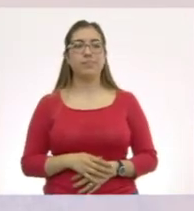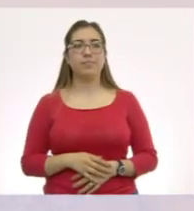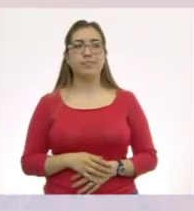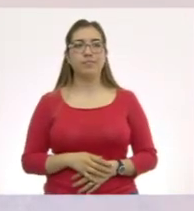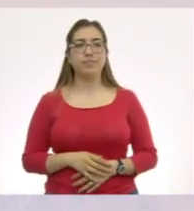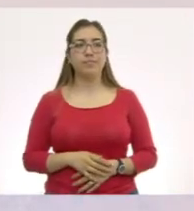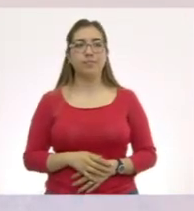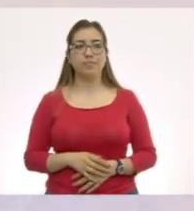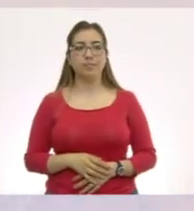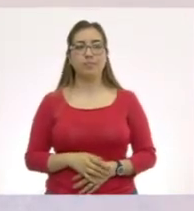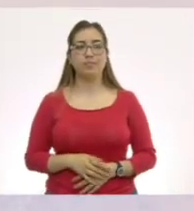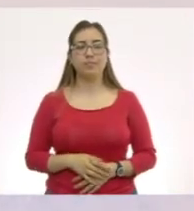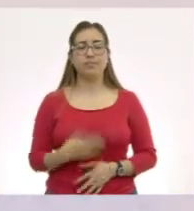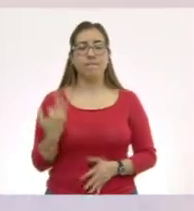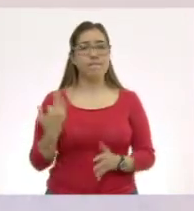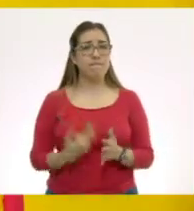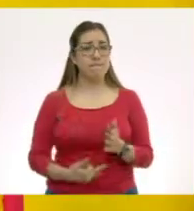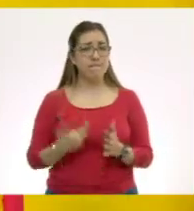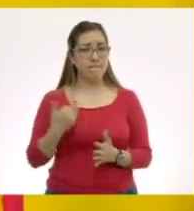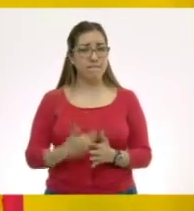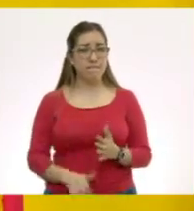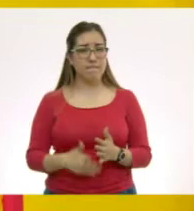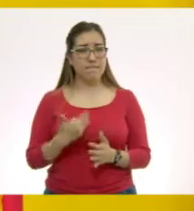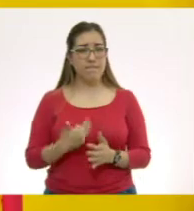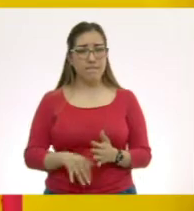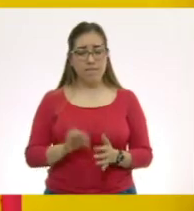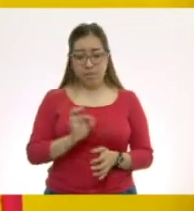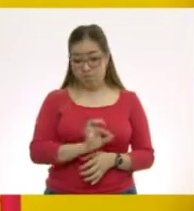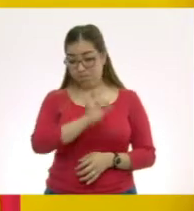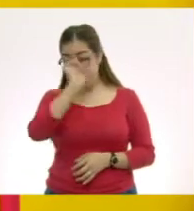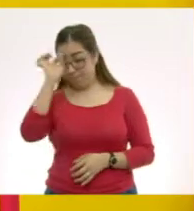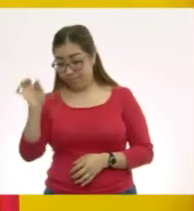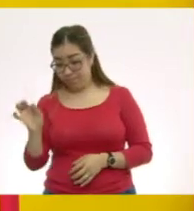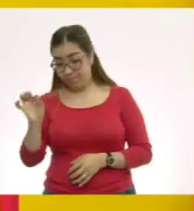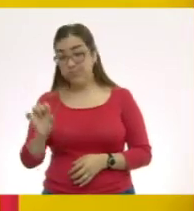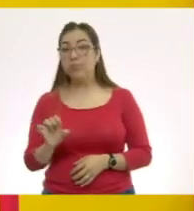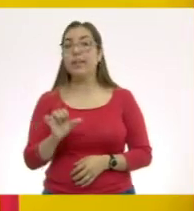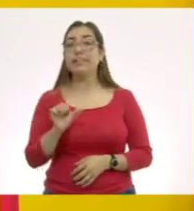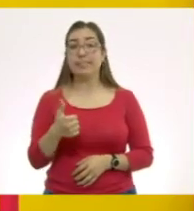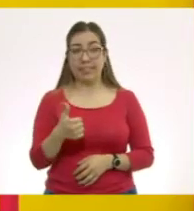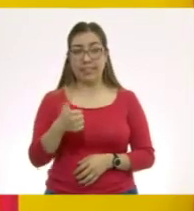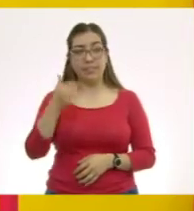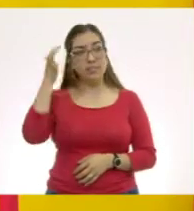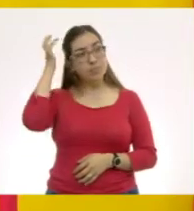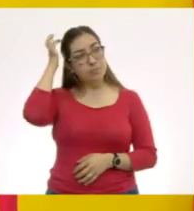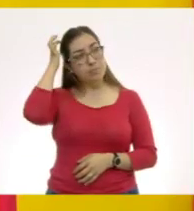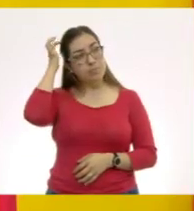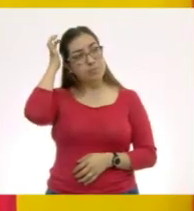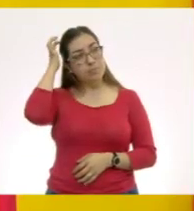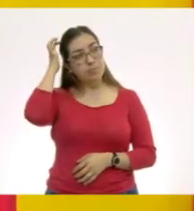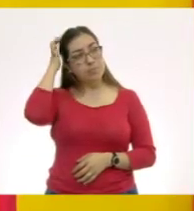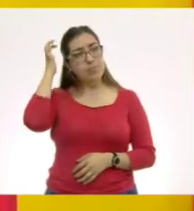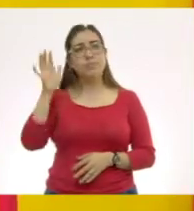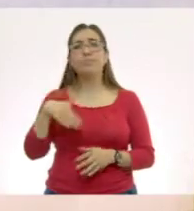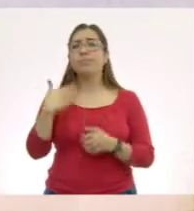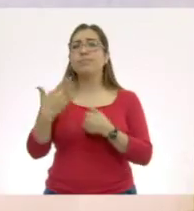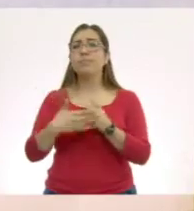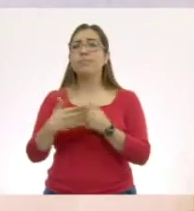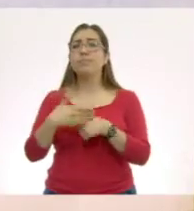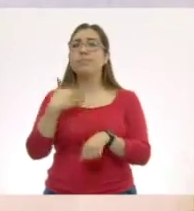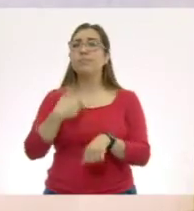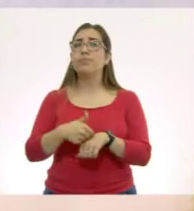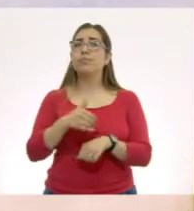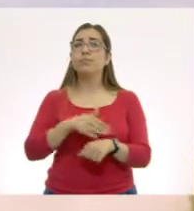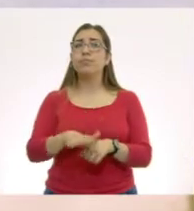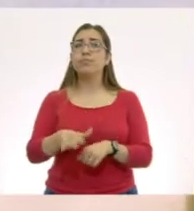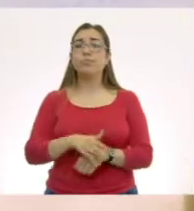a pintar y nos falta brincar otros... Otros 6. 6. ¿A qué número caerías? A